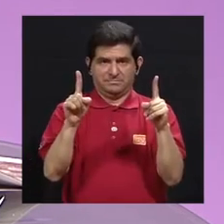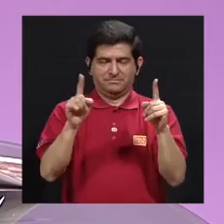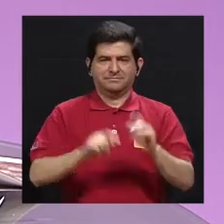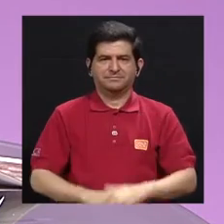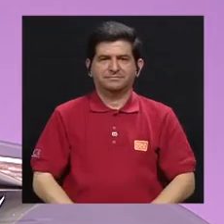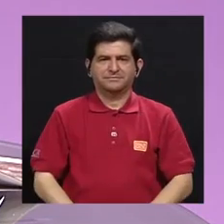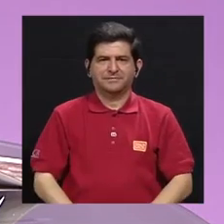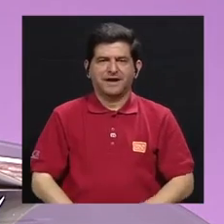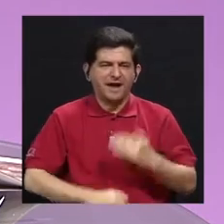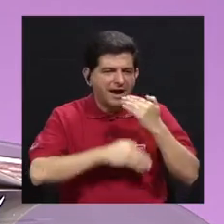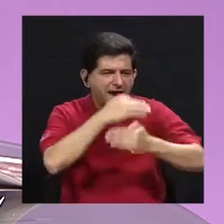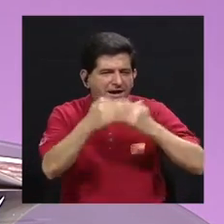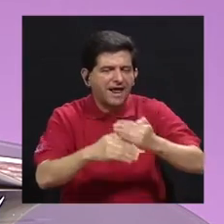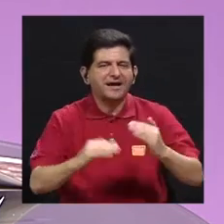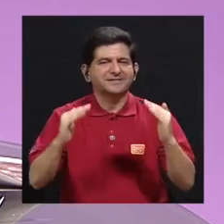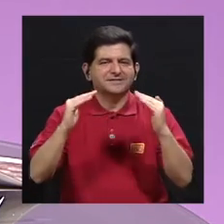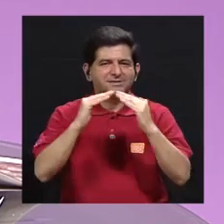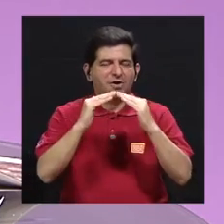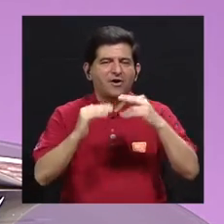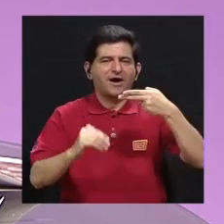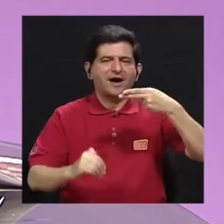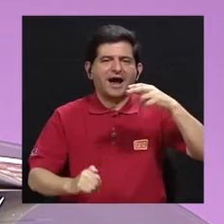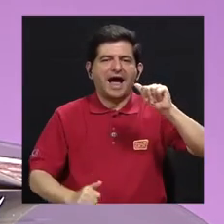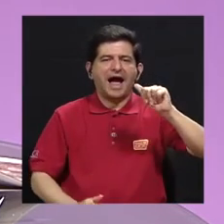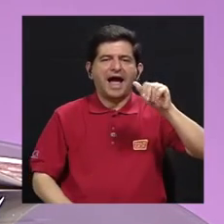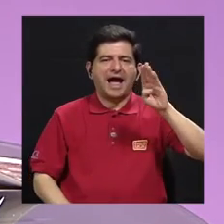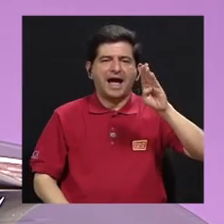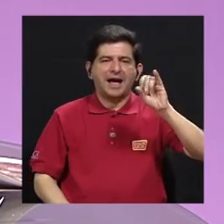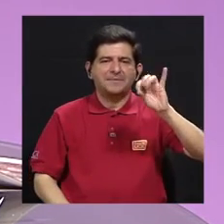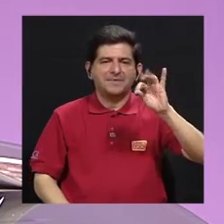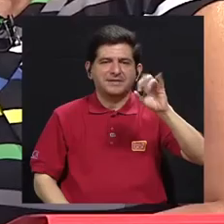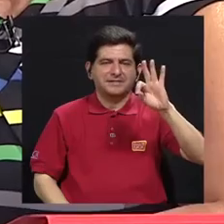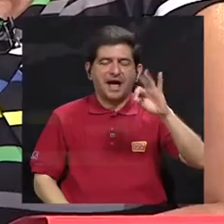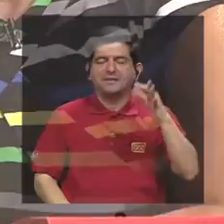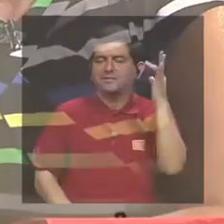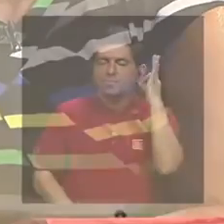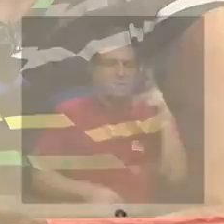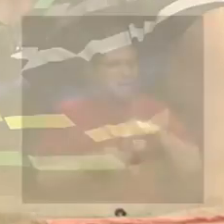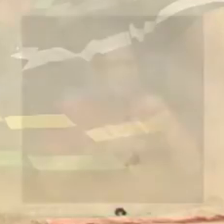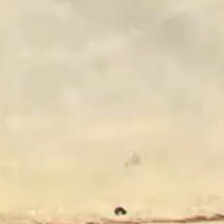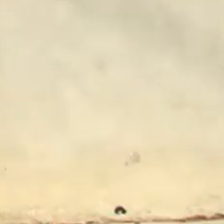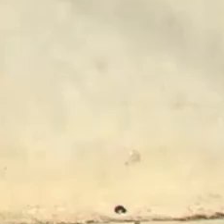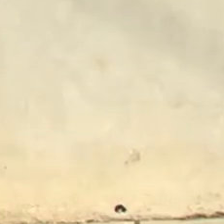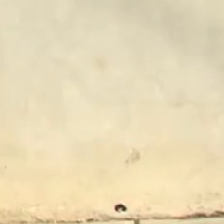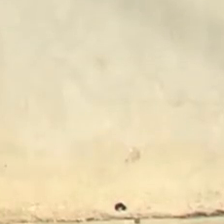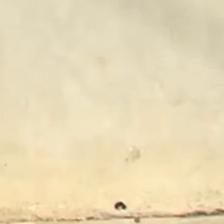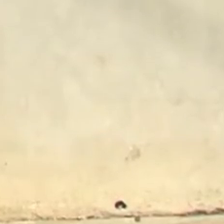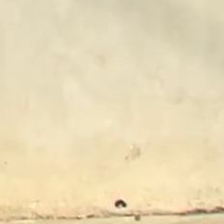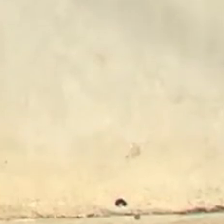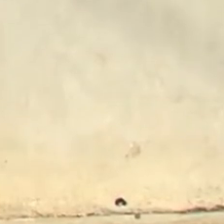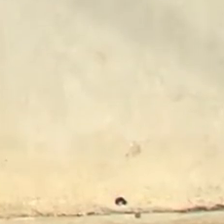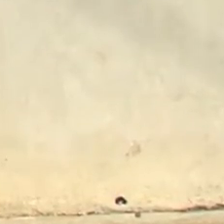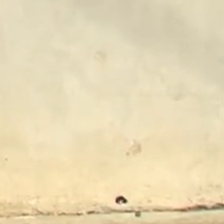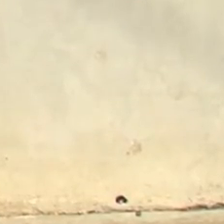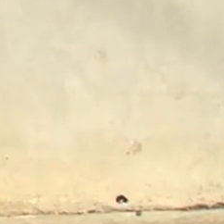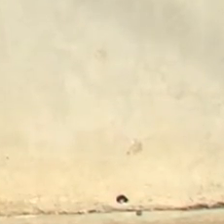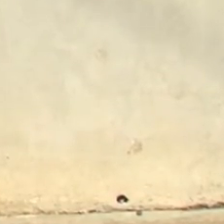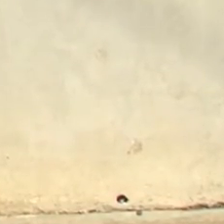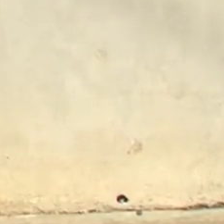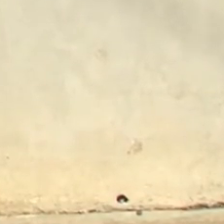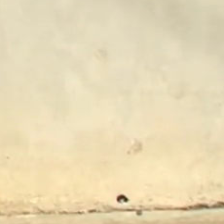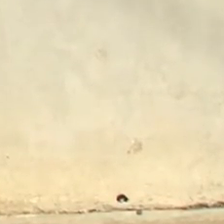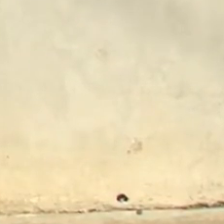en lo que a la gestión del hábitat la mujer es protagonista indiscutiblemente mi nombre es evangelina